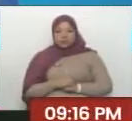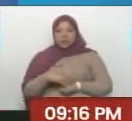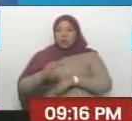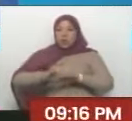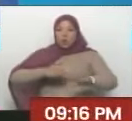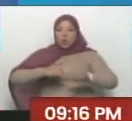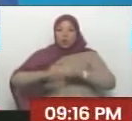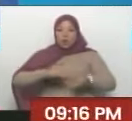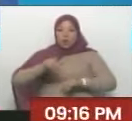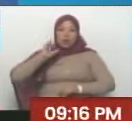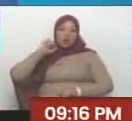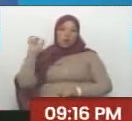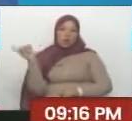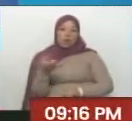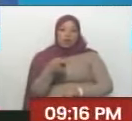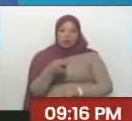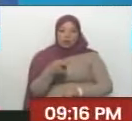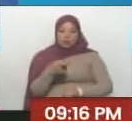Cojedes y Guárico.